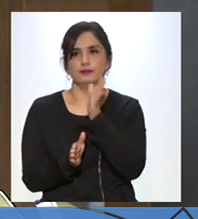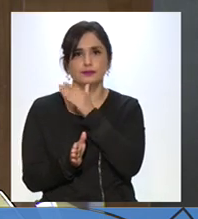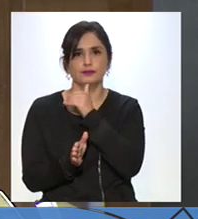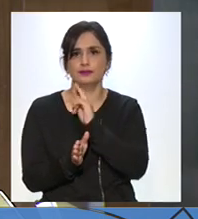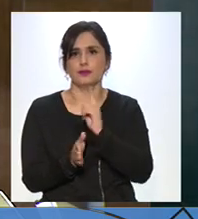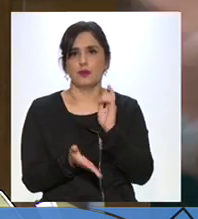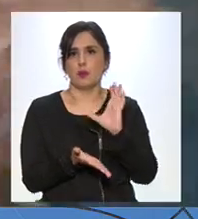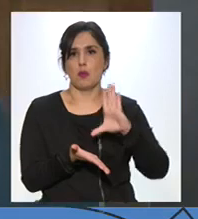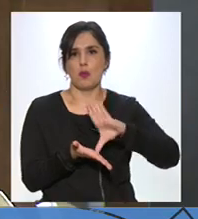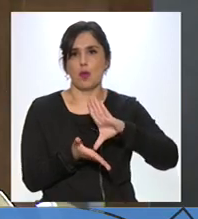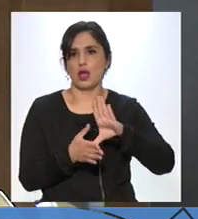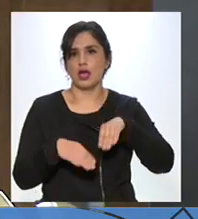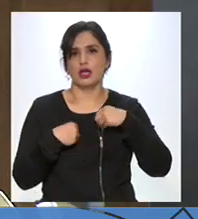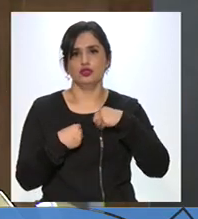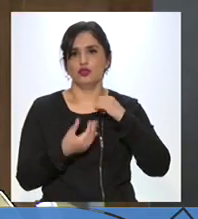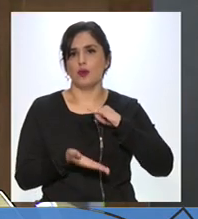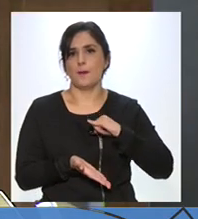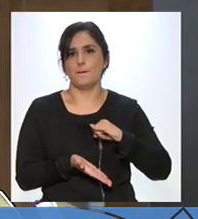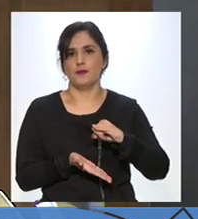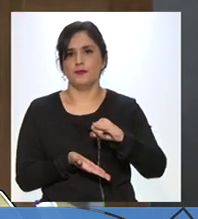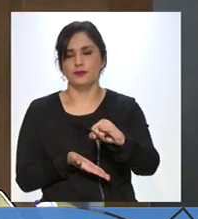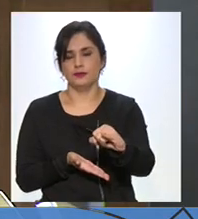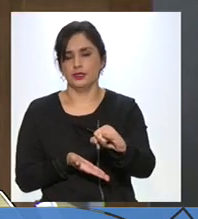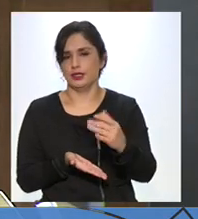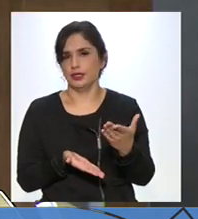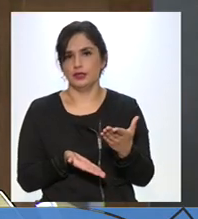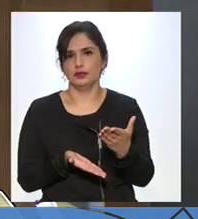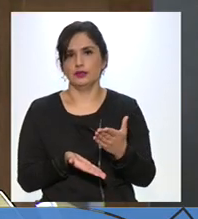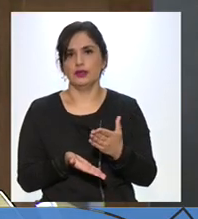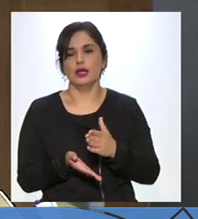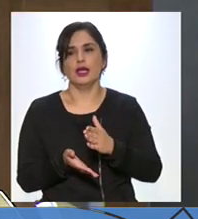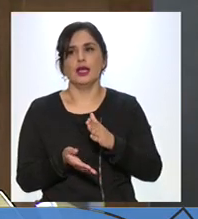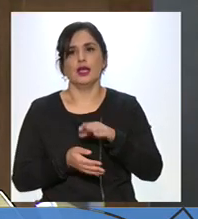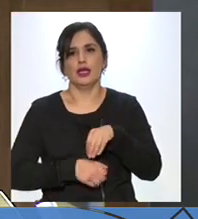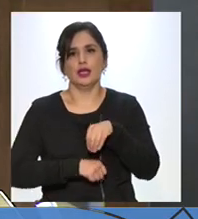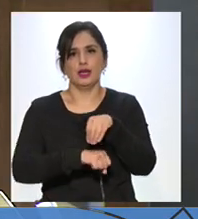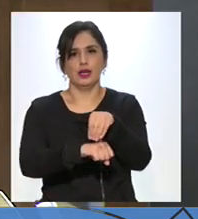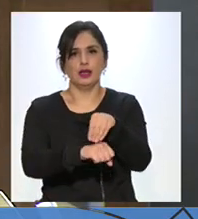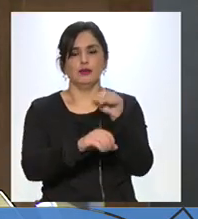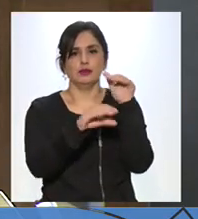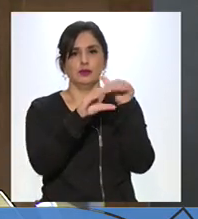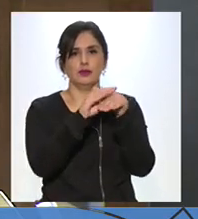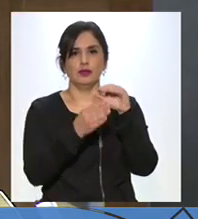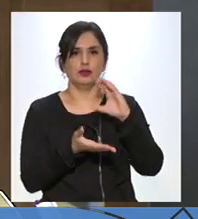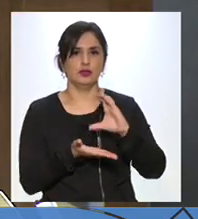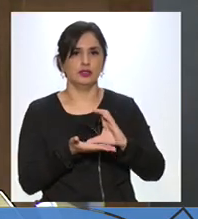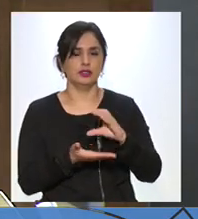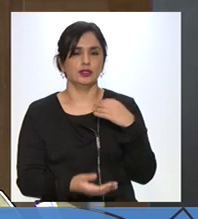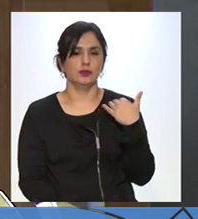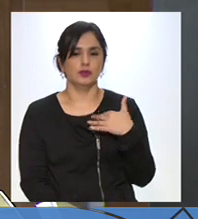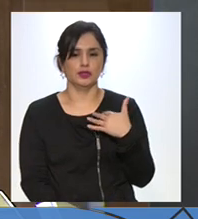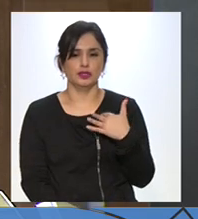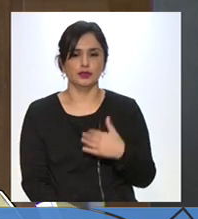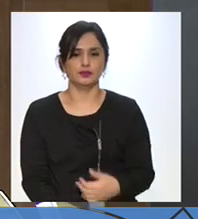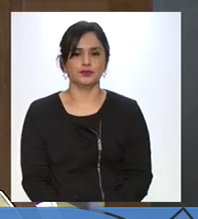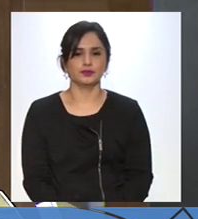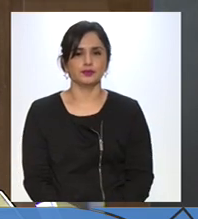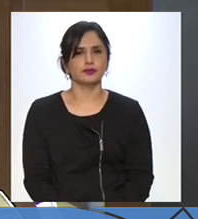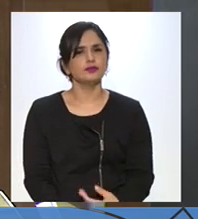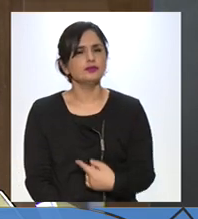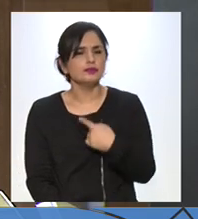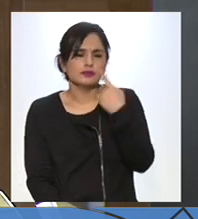país que lo asuma de esa naturaleza. Hay que tener, y creo que el llamado del Banco es bien importante. La pregunta es qué